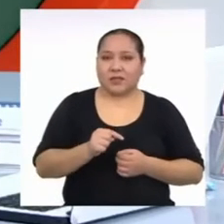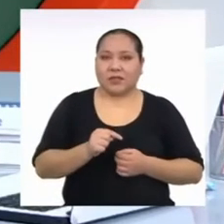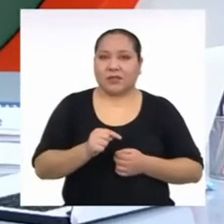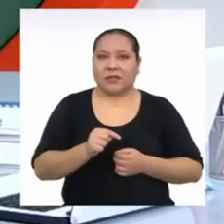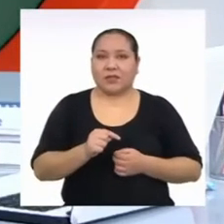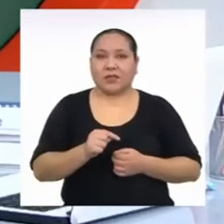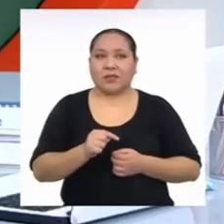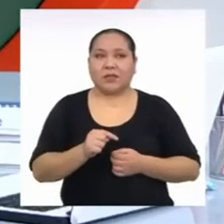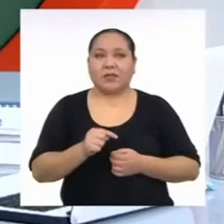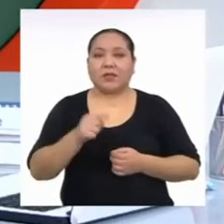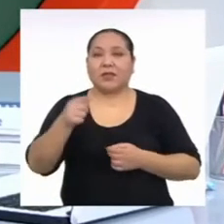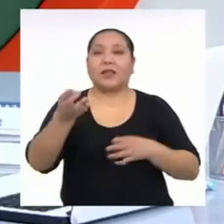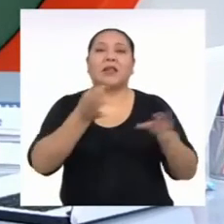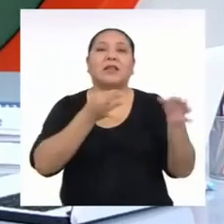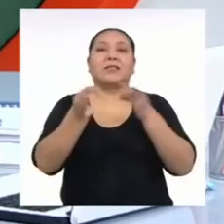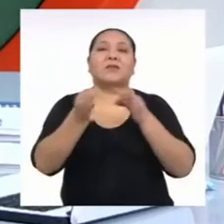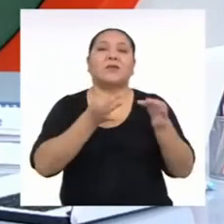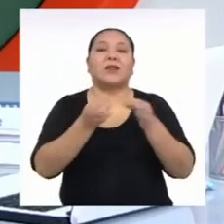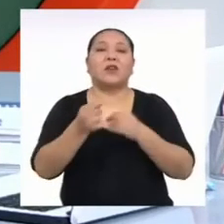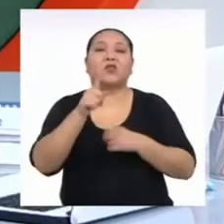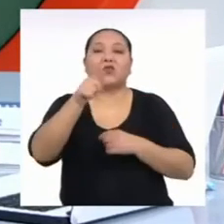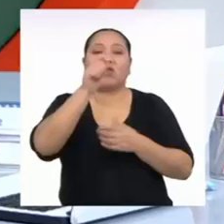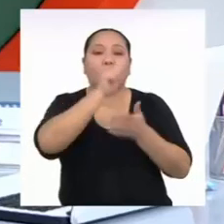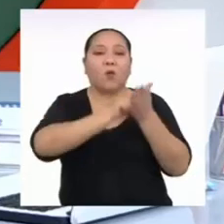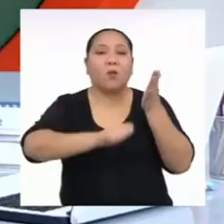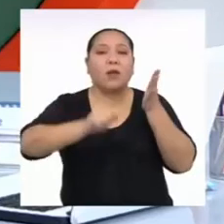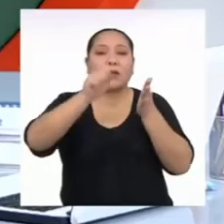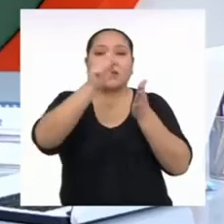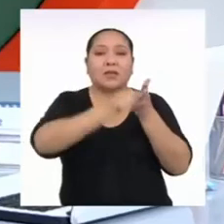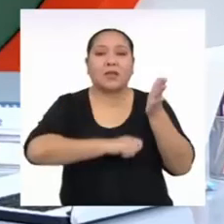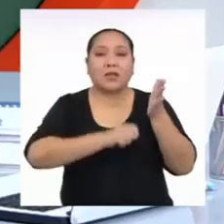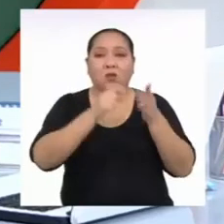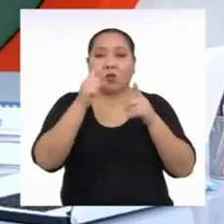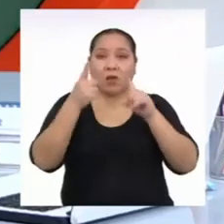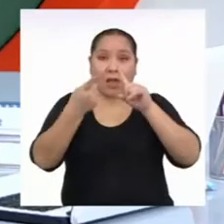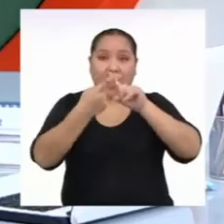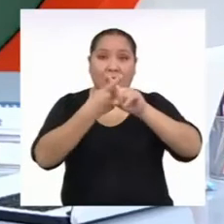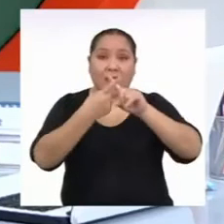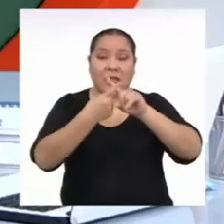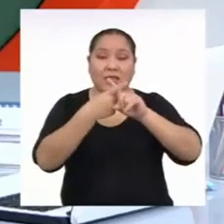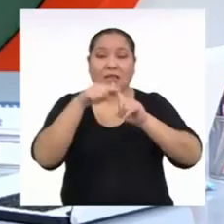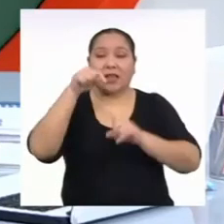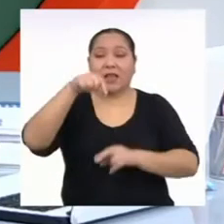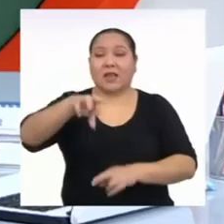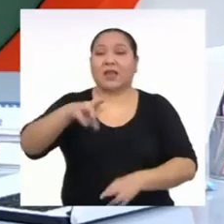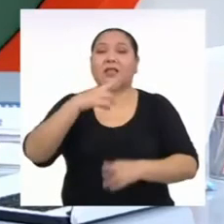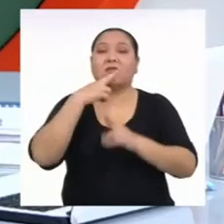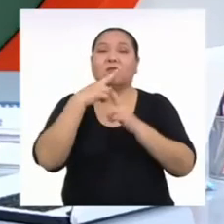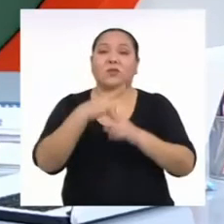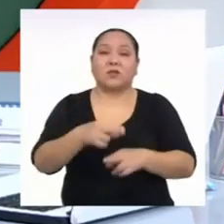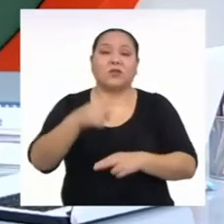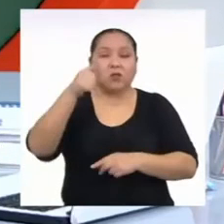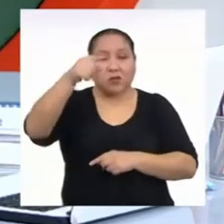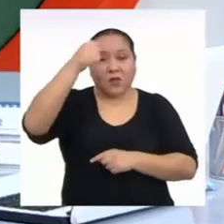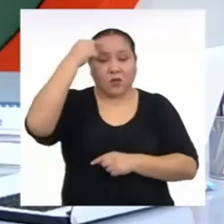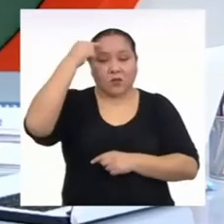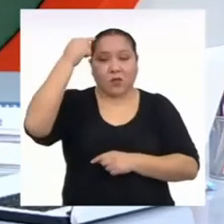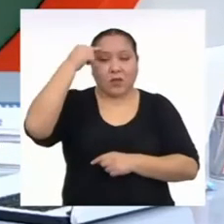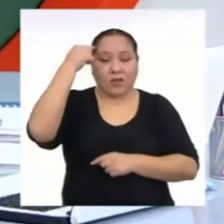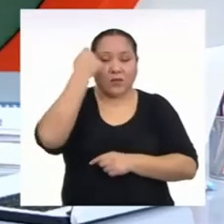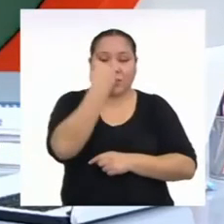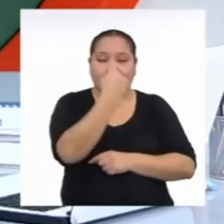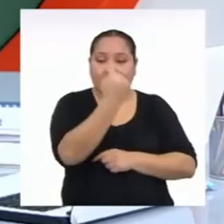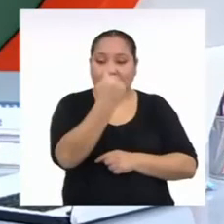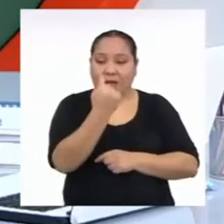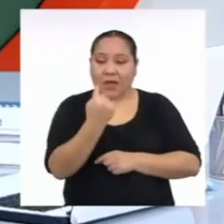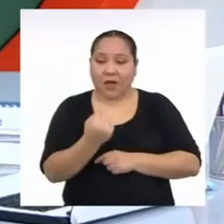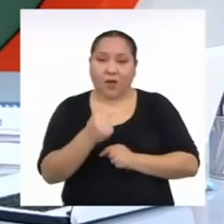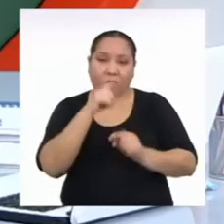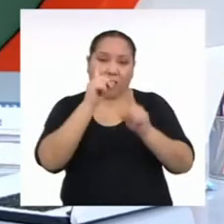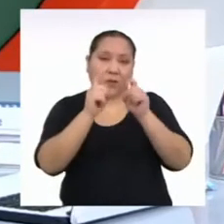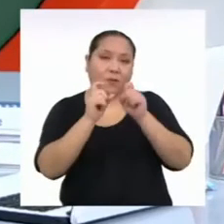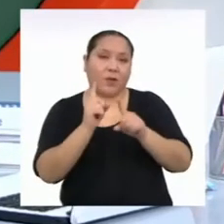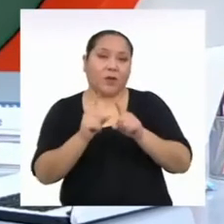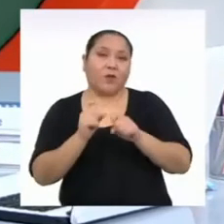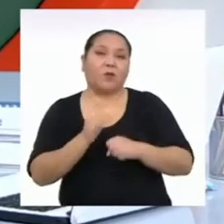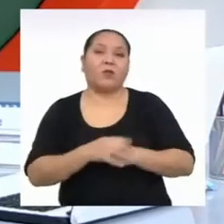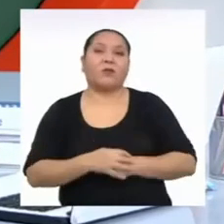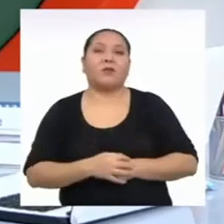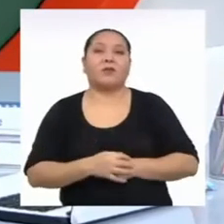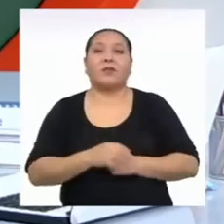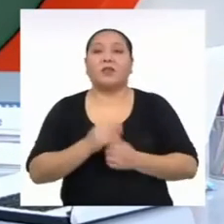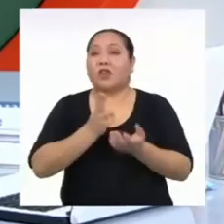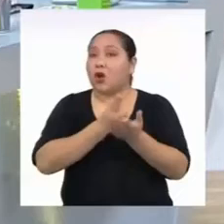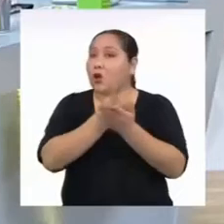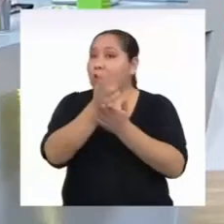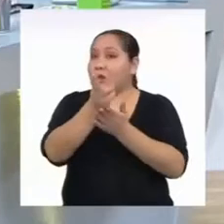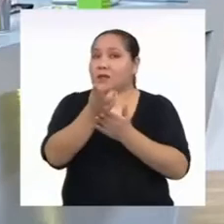introducción, les explicaremos que deben marcar con una X la respuesta que crean conveniente para cada una de las preguntas con total